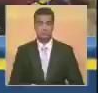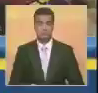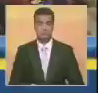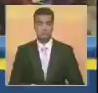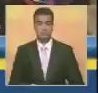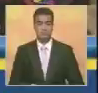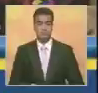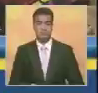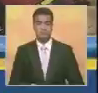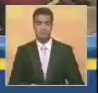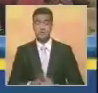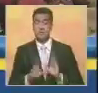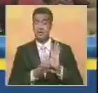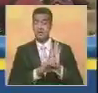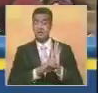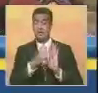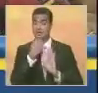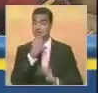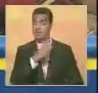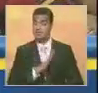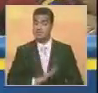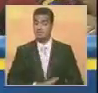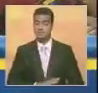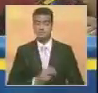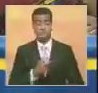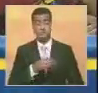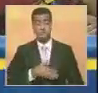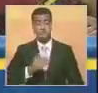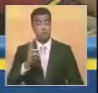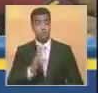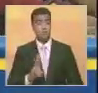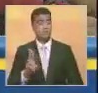La ley específicamente establece que no se puede